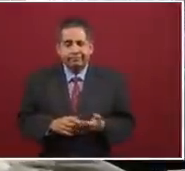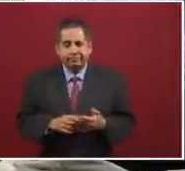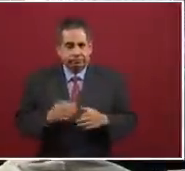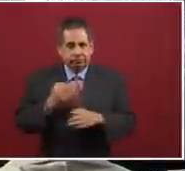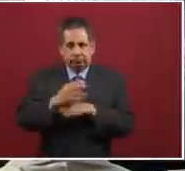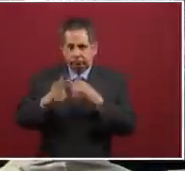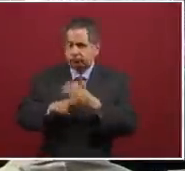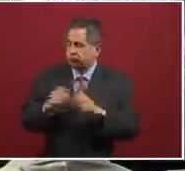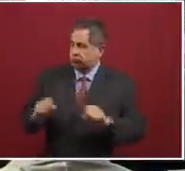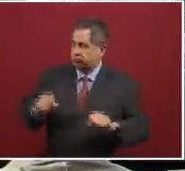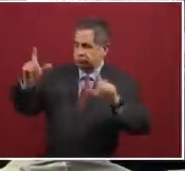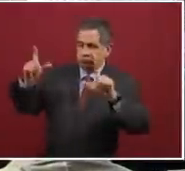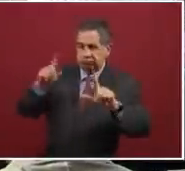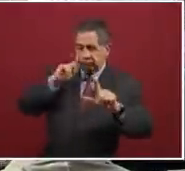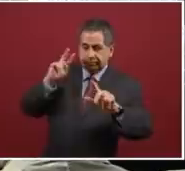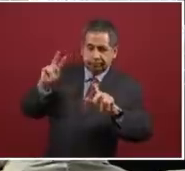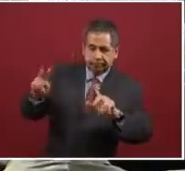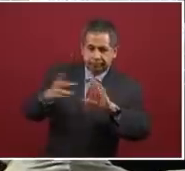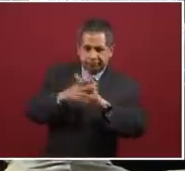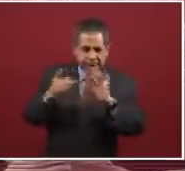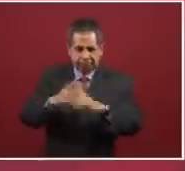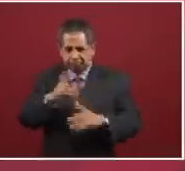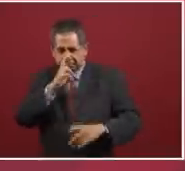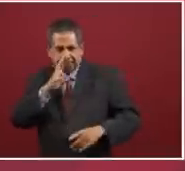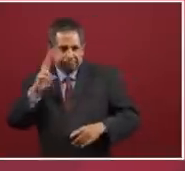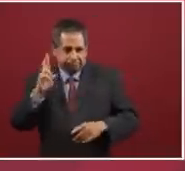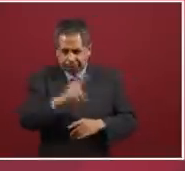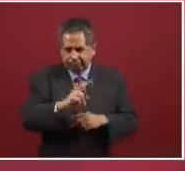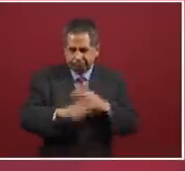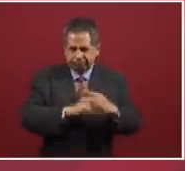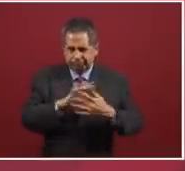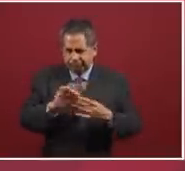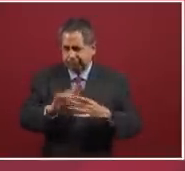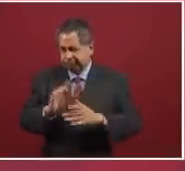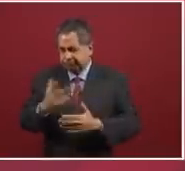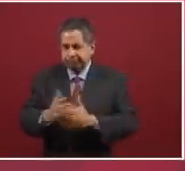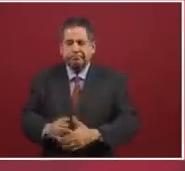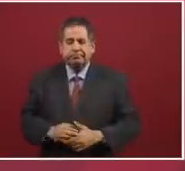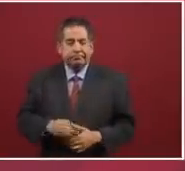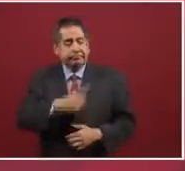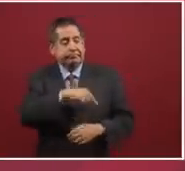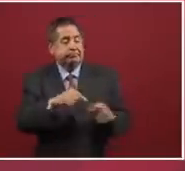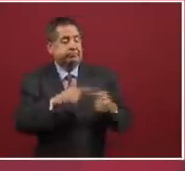gráfica para contestarles a los